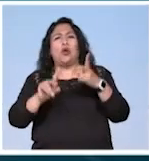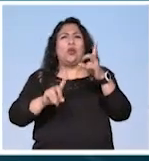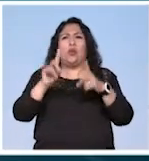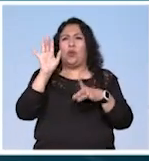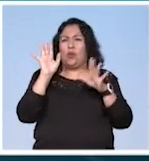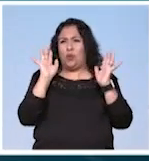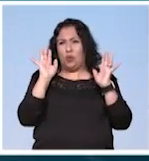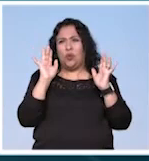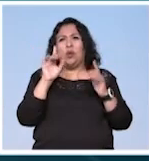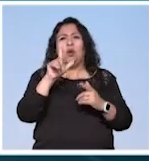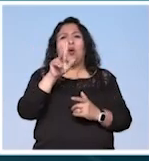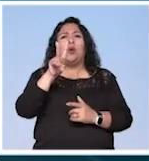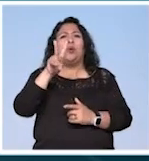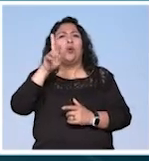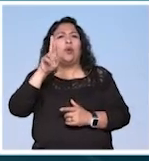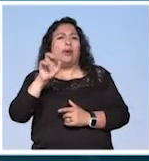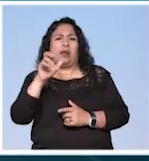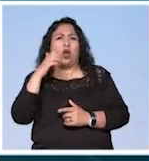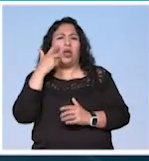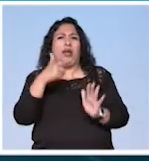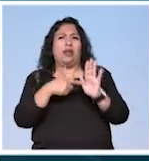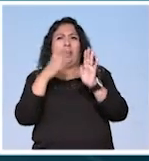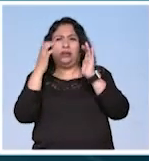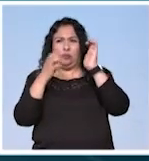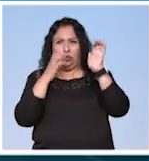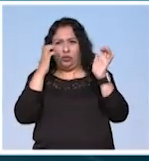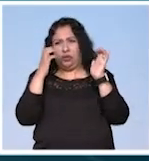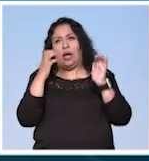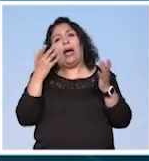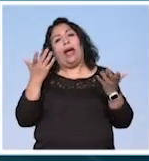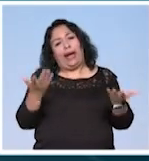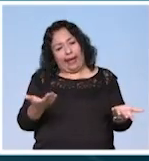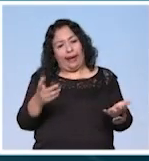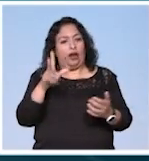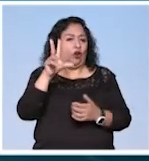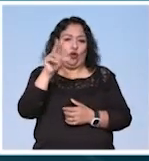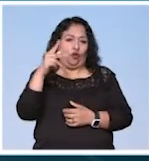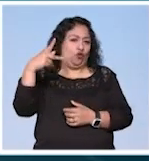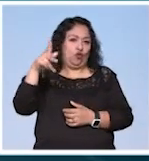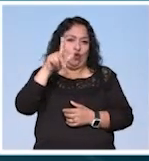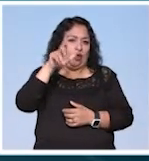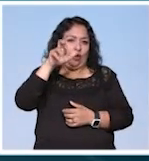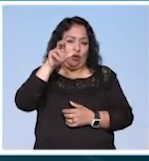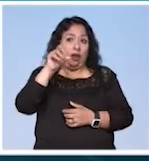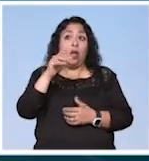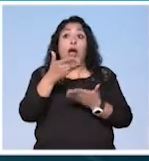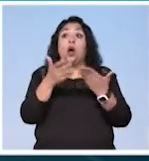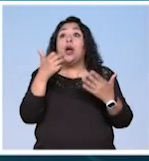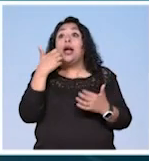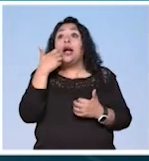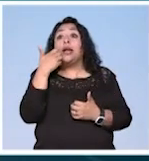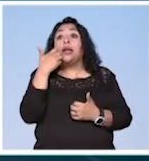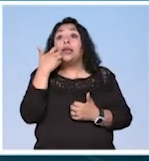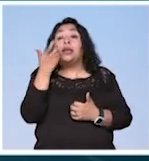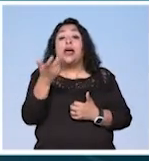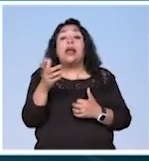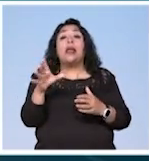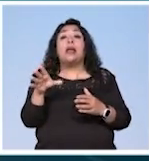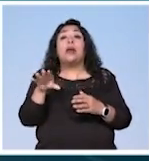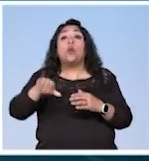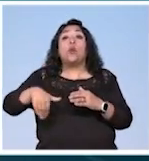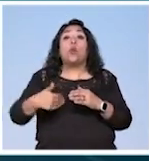ya el look ya no lo quiso exponer que eso significa que no es de Leonardo claro ahora lo quieren hacer en una